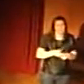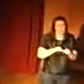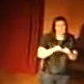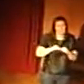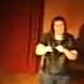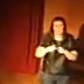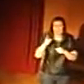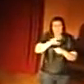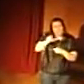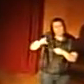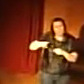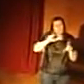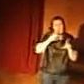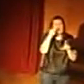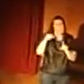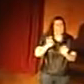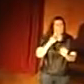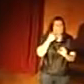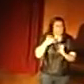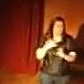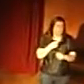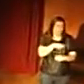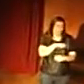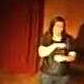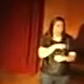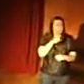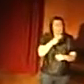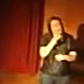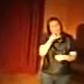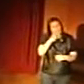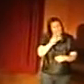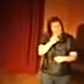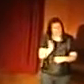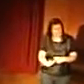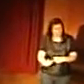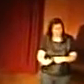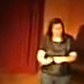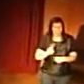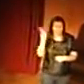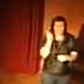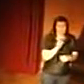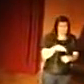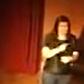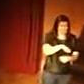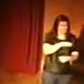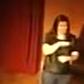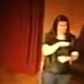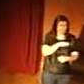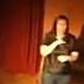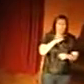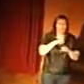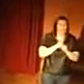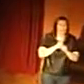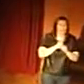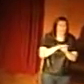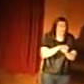estos artistas españoles algunos italianos otros que vienen a España o que influencian a